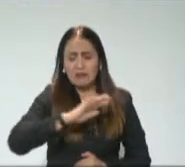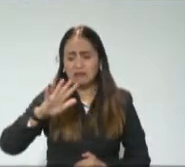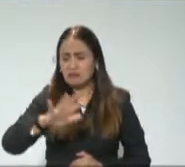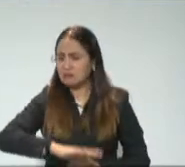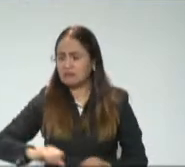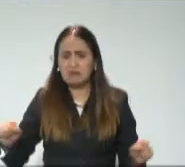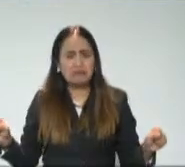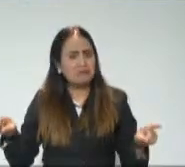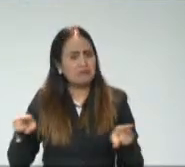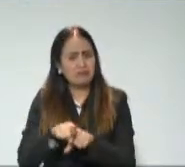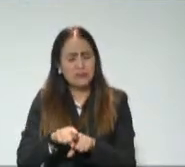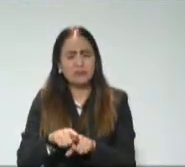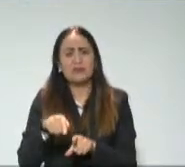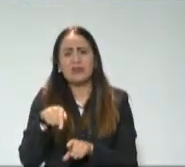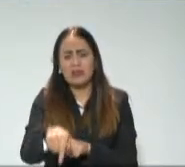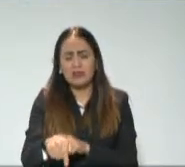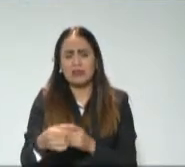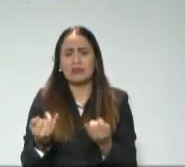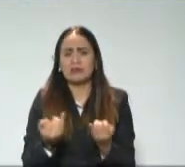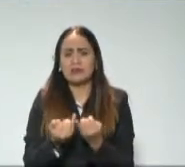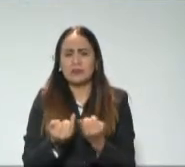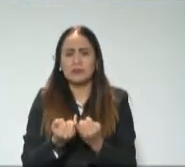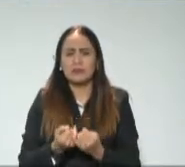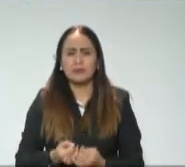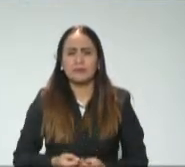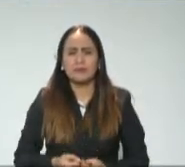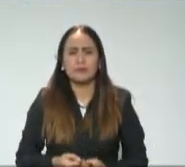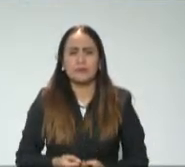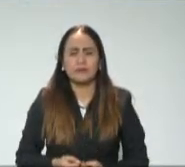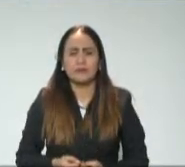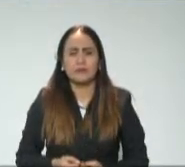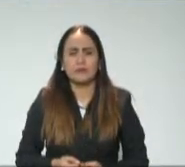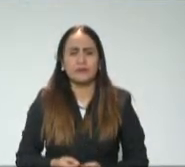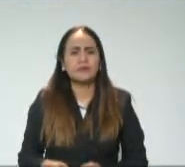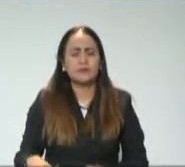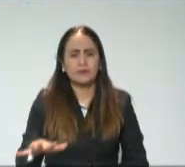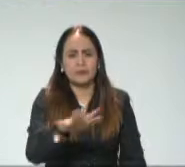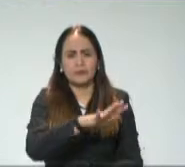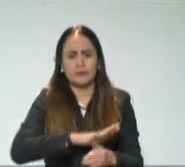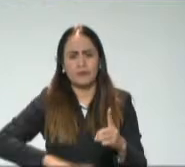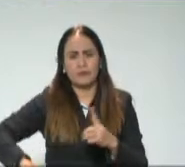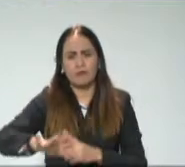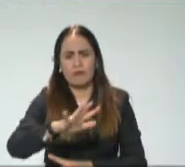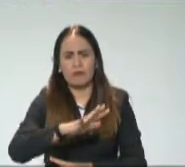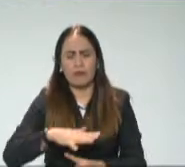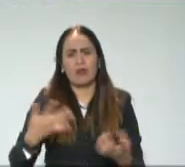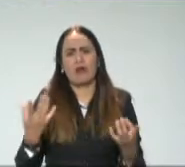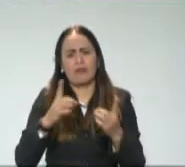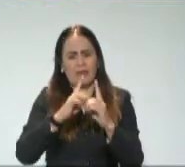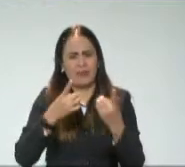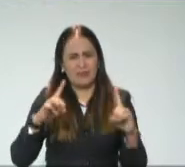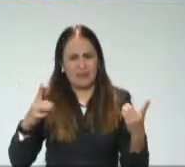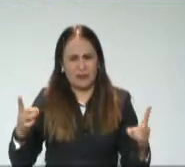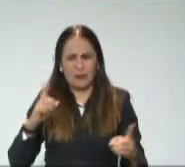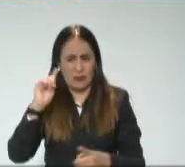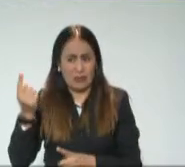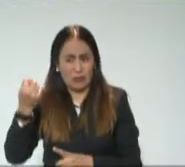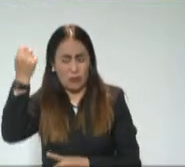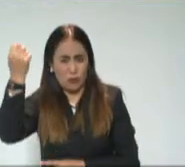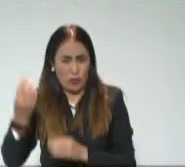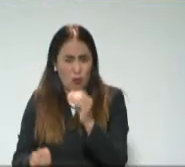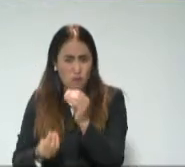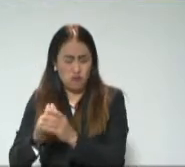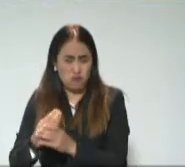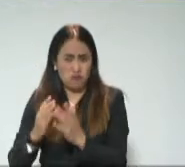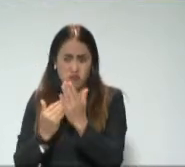este marco en este marco de esta Eh Eh Eh contexto eh de de gran desarrollo y aceleración digital necesitamos reconocer las